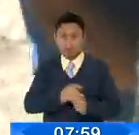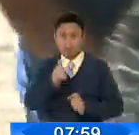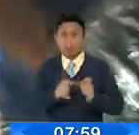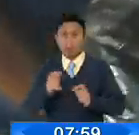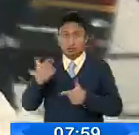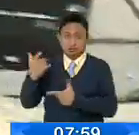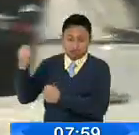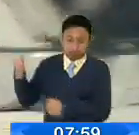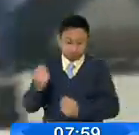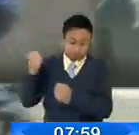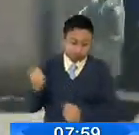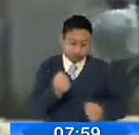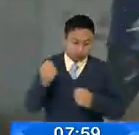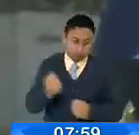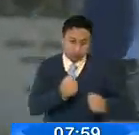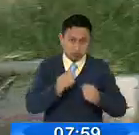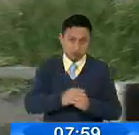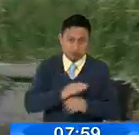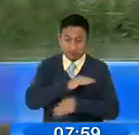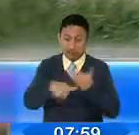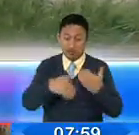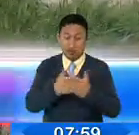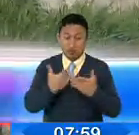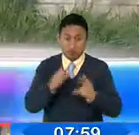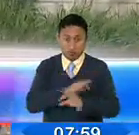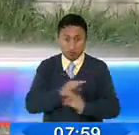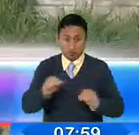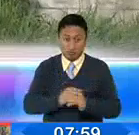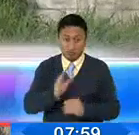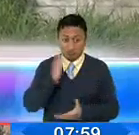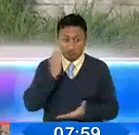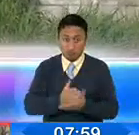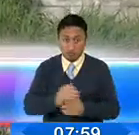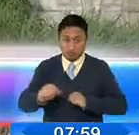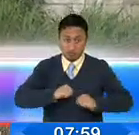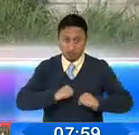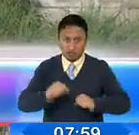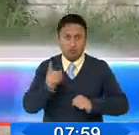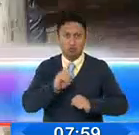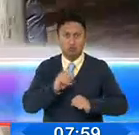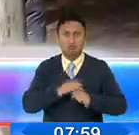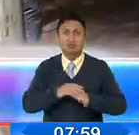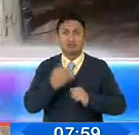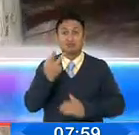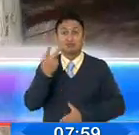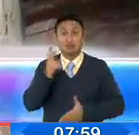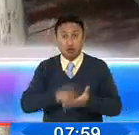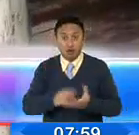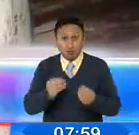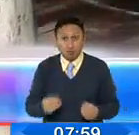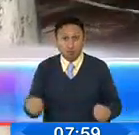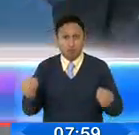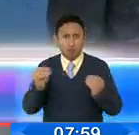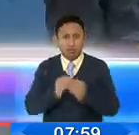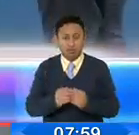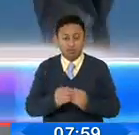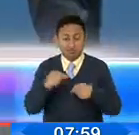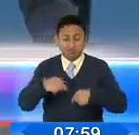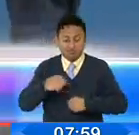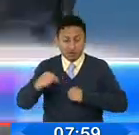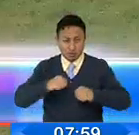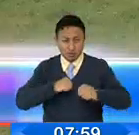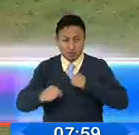los vehículos recolectores de residuos sólidos no paralizaron sus actividades y redoblaron esfuerzos en los meses de